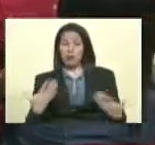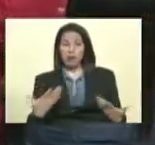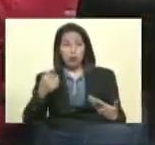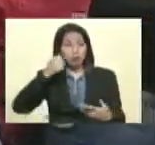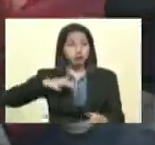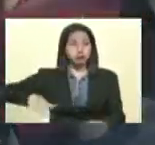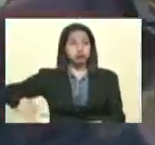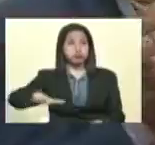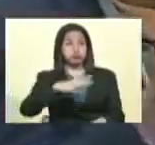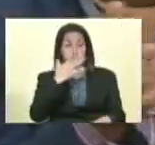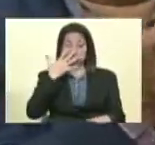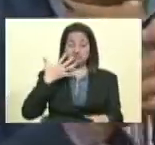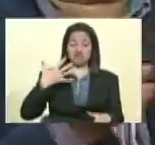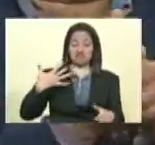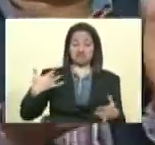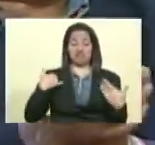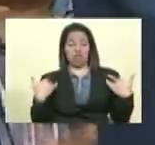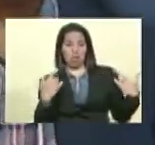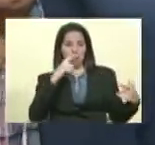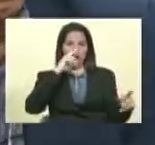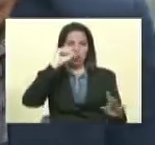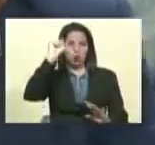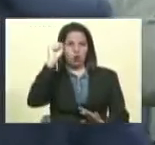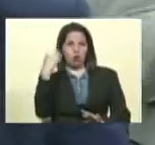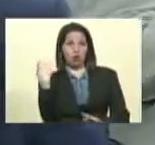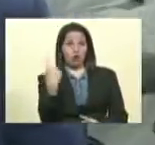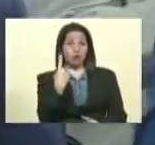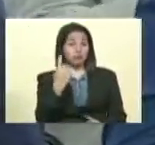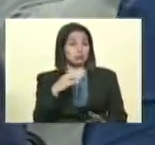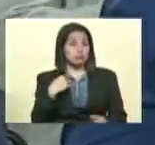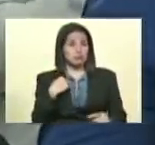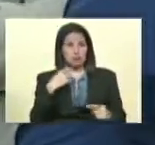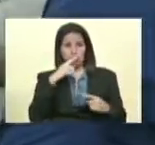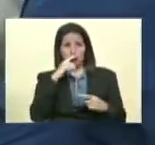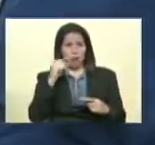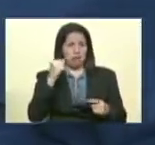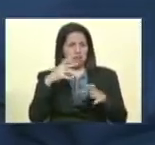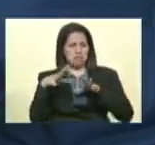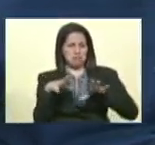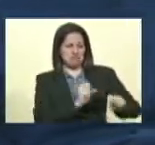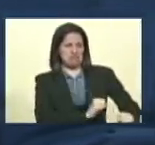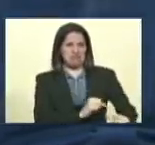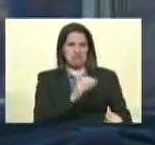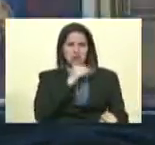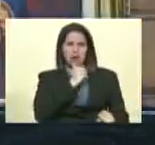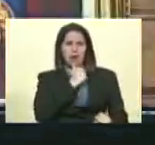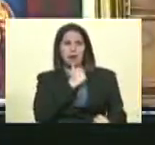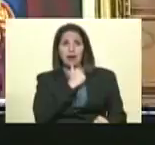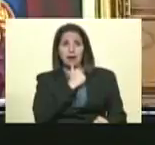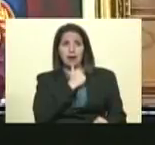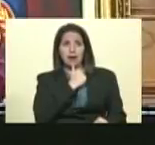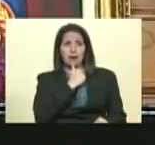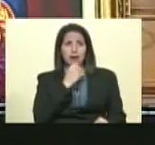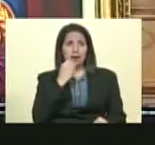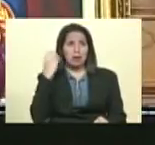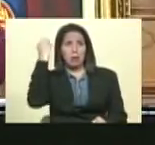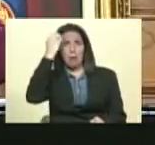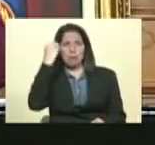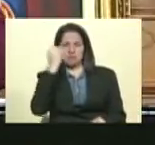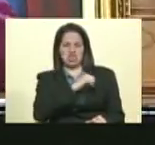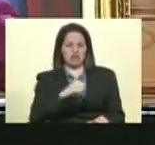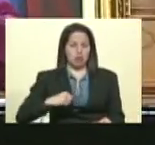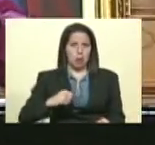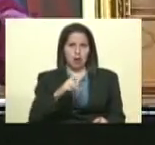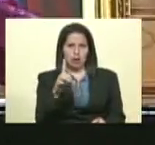la vanidad, del ego de Maduro. Yo no tengo ego, no tengo vanidad. Mis aspiraciones no son individuales.